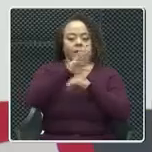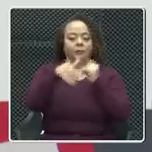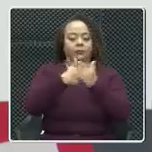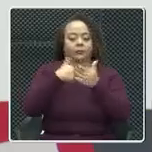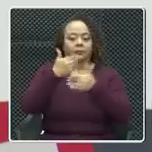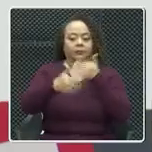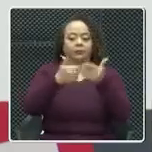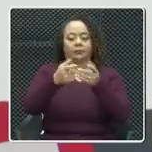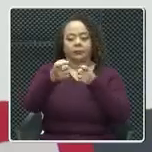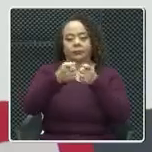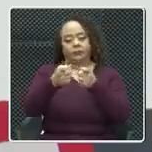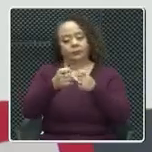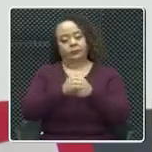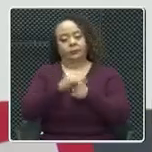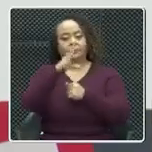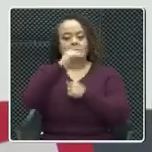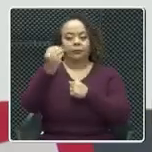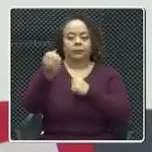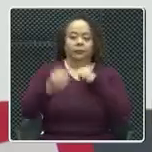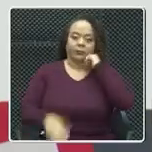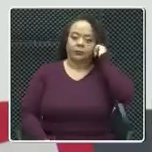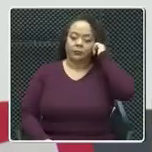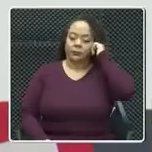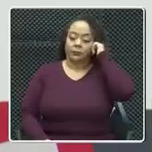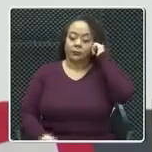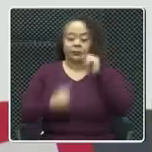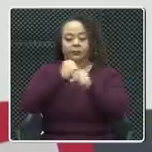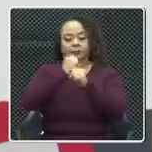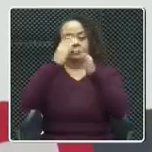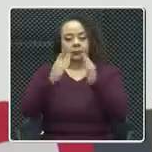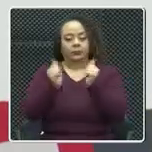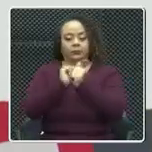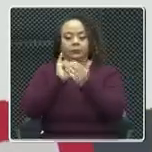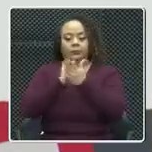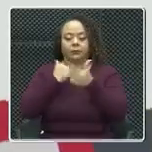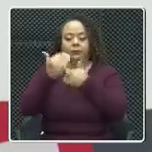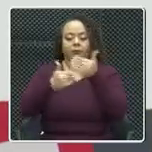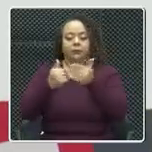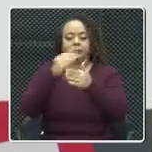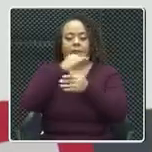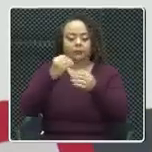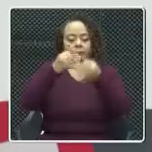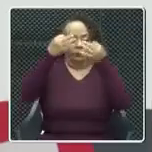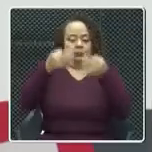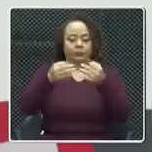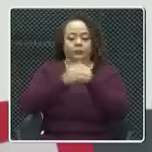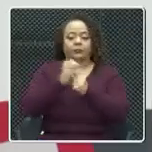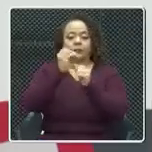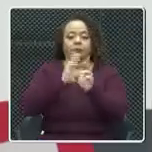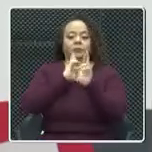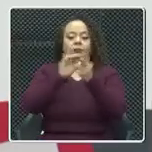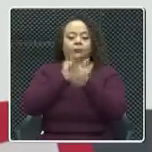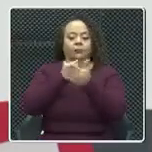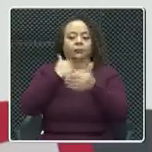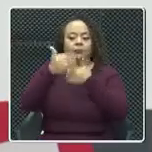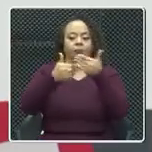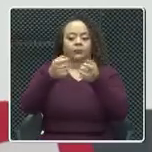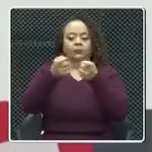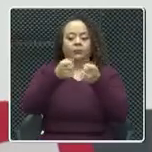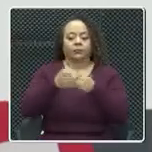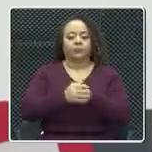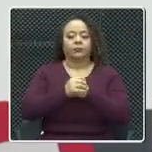proceso administrativo y enviarnos al colaborador con ese proceso y esa determinación o el resultado de ese proceso